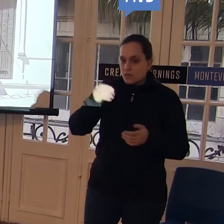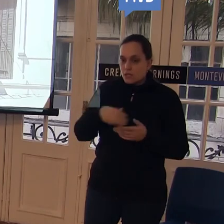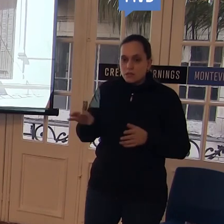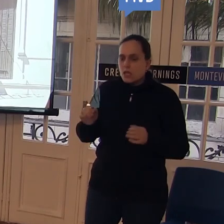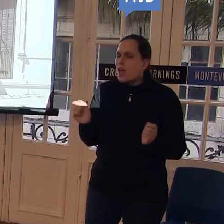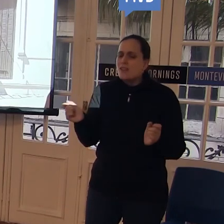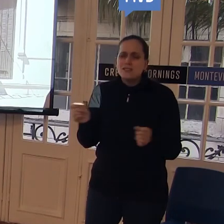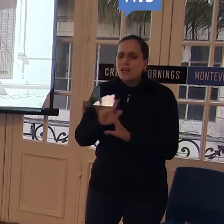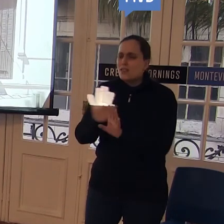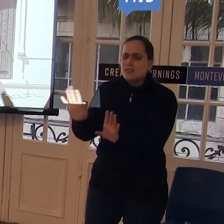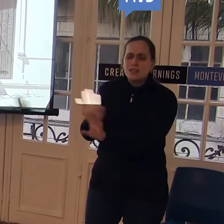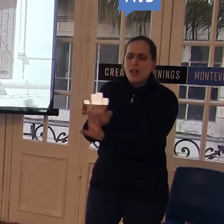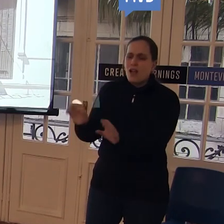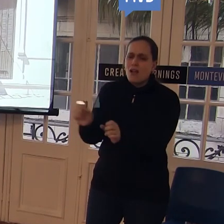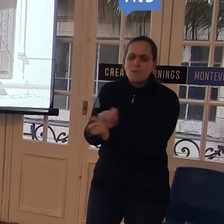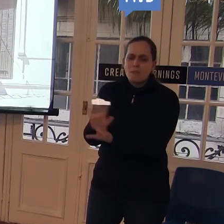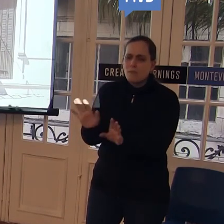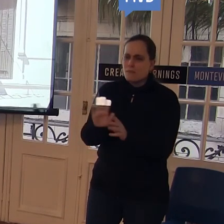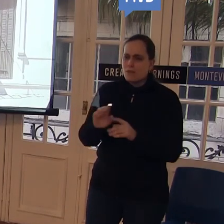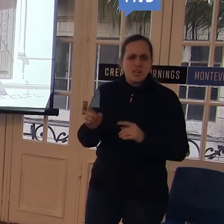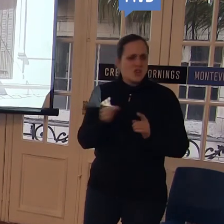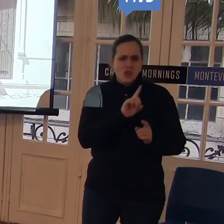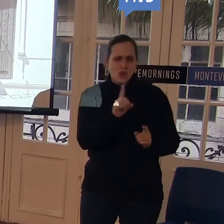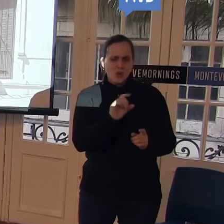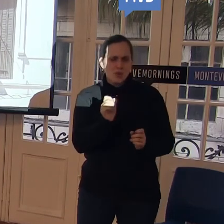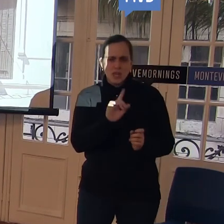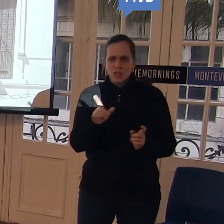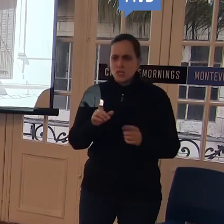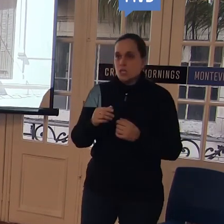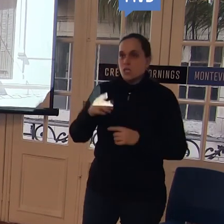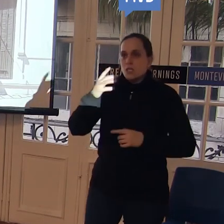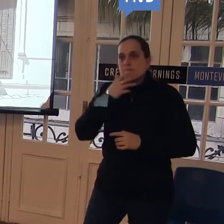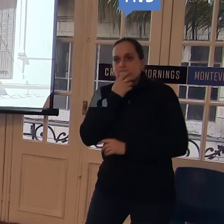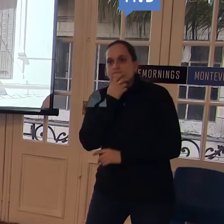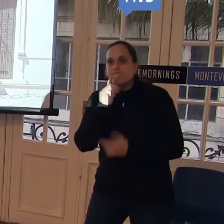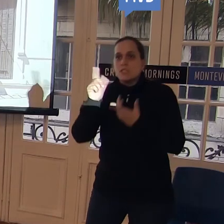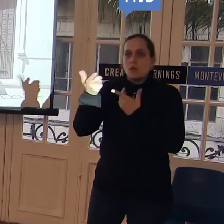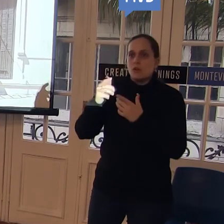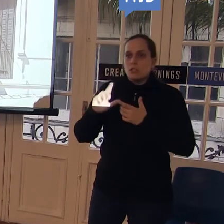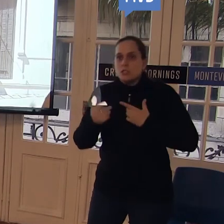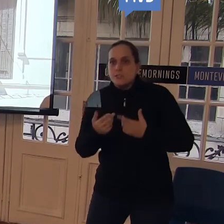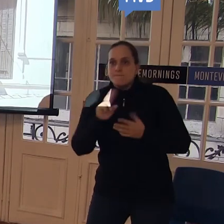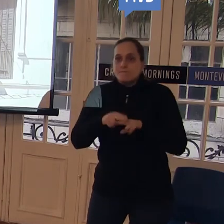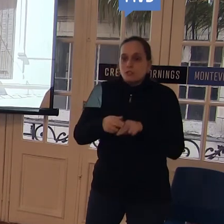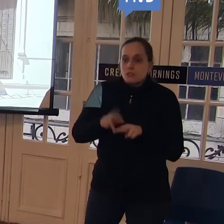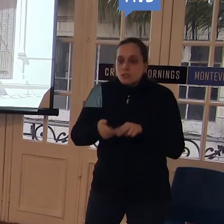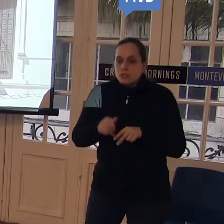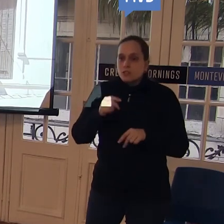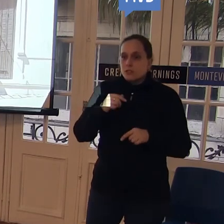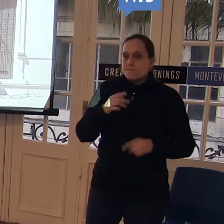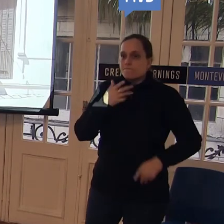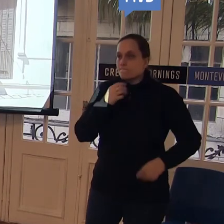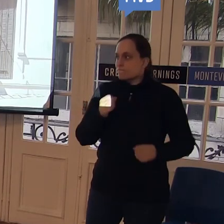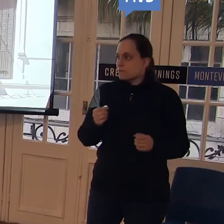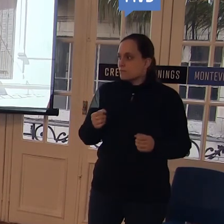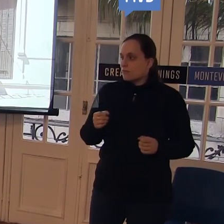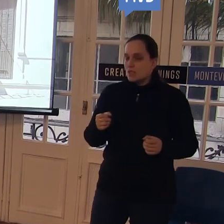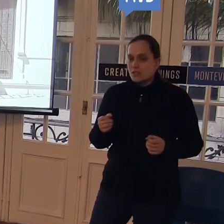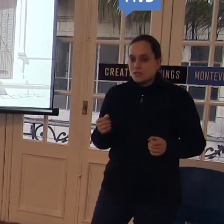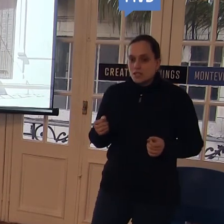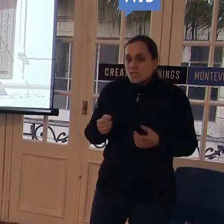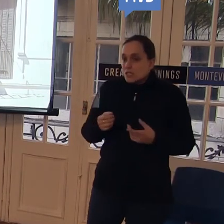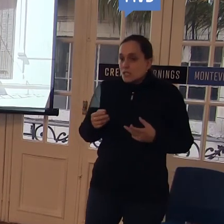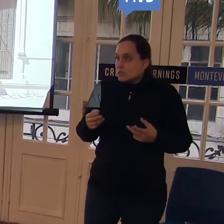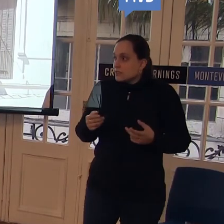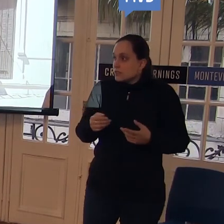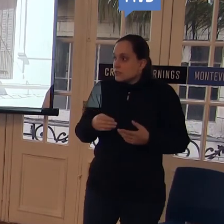ya está bien así el ojo. No, no está bien. Y me bajaba y lo miraba. Y me bajaba y lo miraba y hasta, o